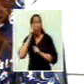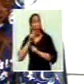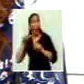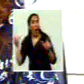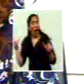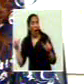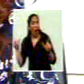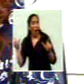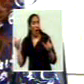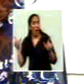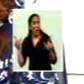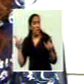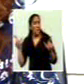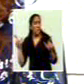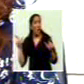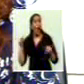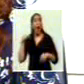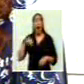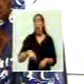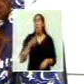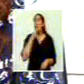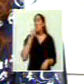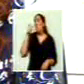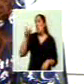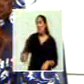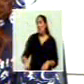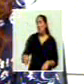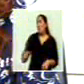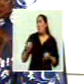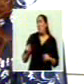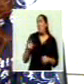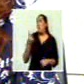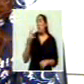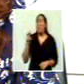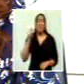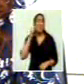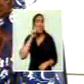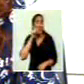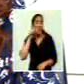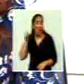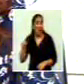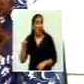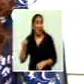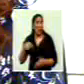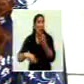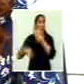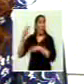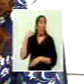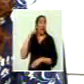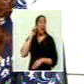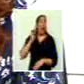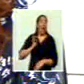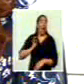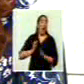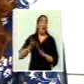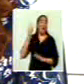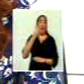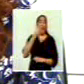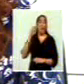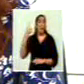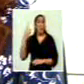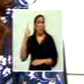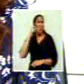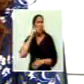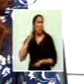alguien que hoy tiene 20 años, en el año 2001, tenía